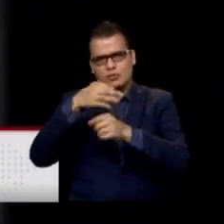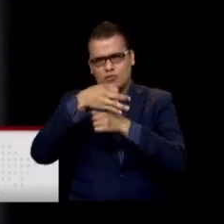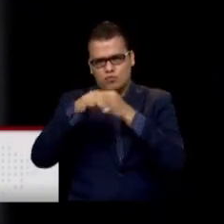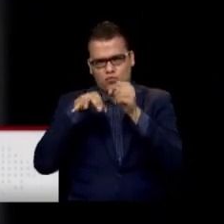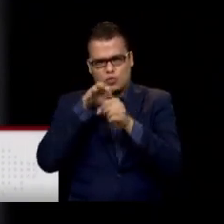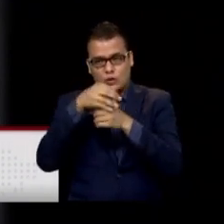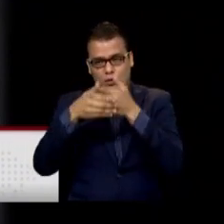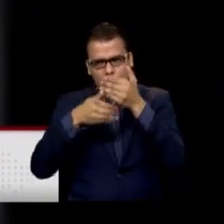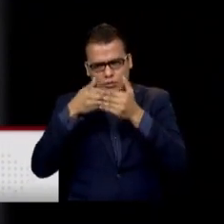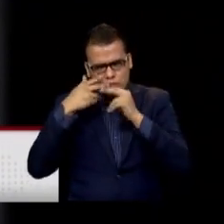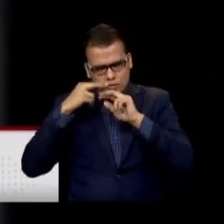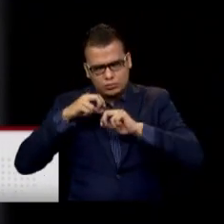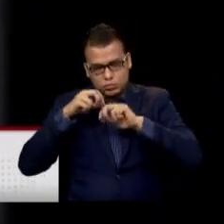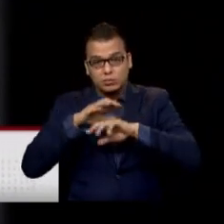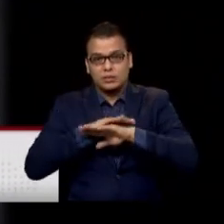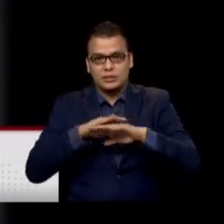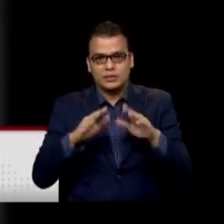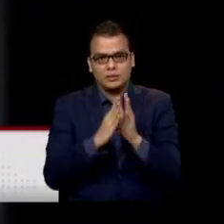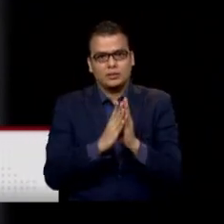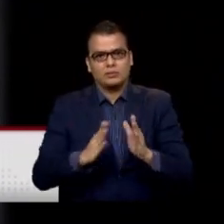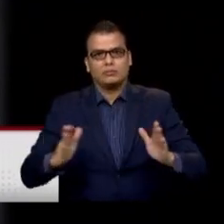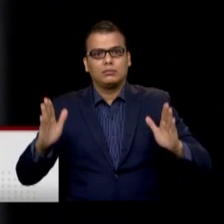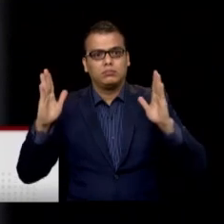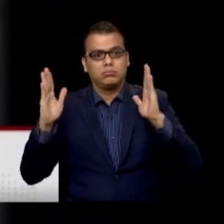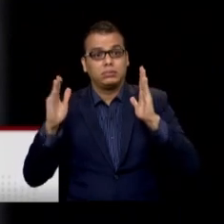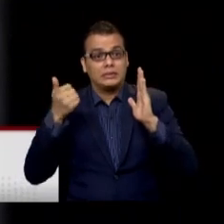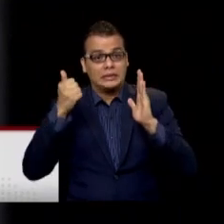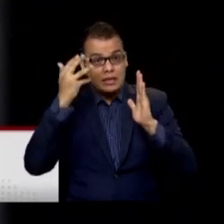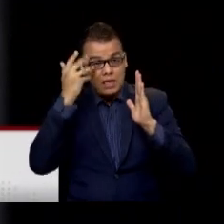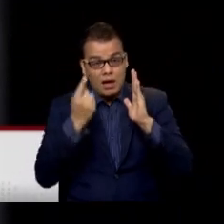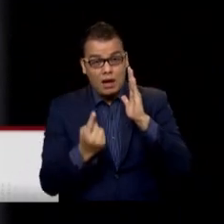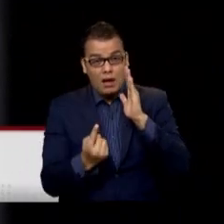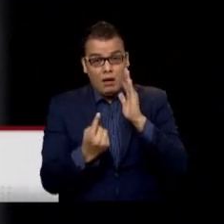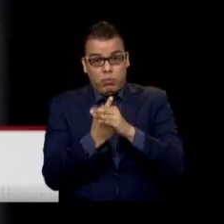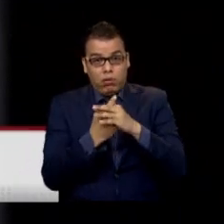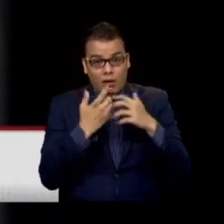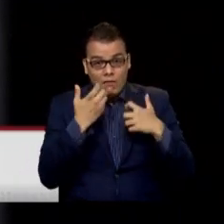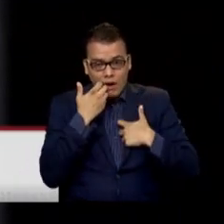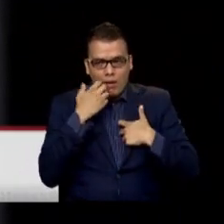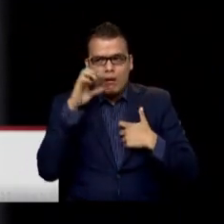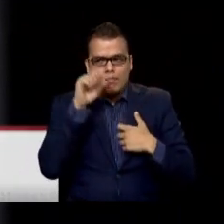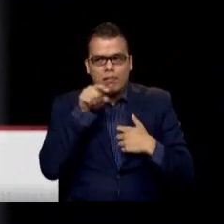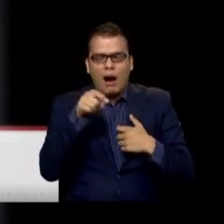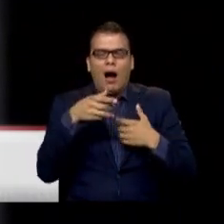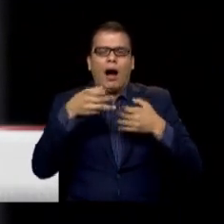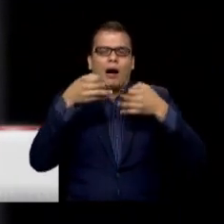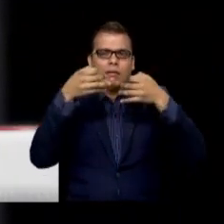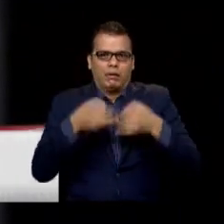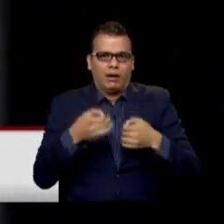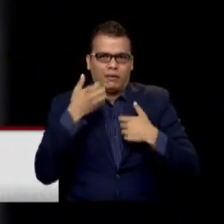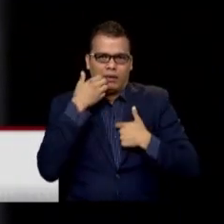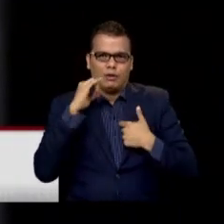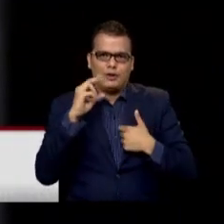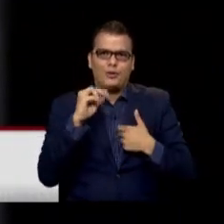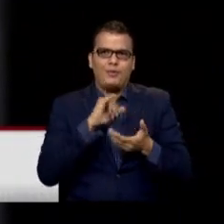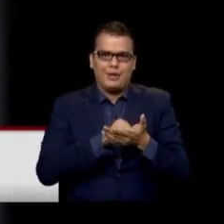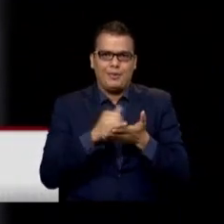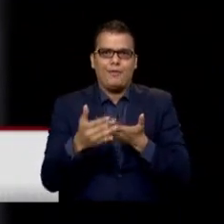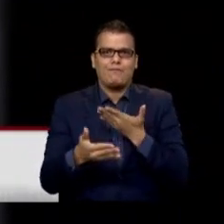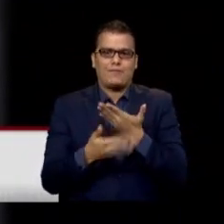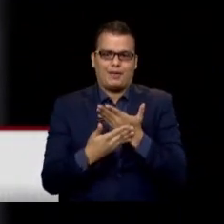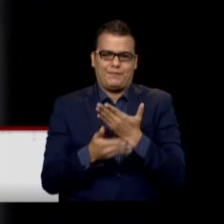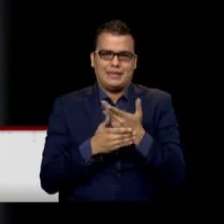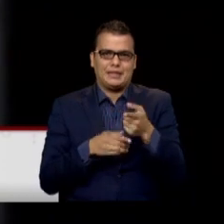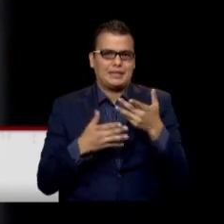logra el diagnóstico en los 10 primeros días de la enfermedad. Es una muestra que permite decir en los 10 primeros días de la enfermedad si usted tiene o